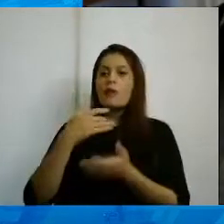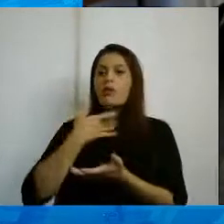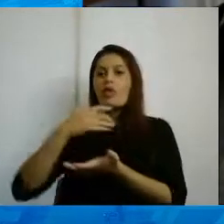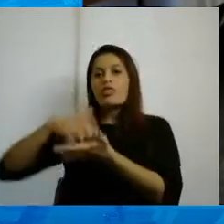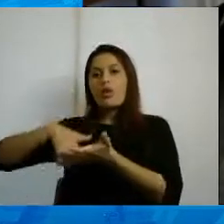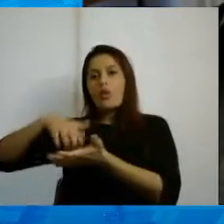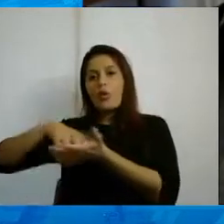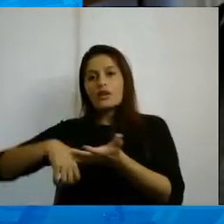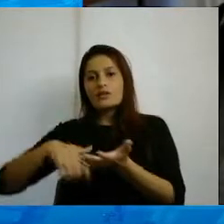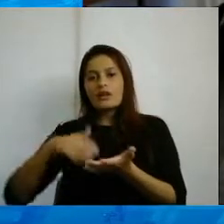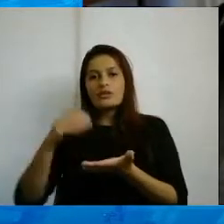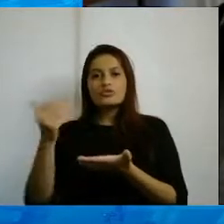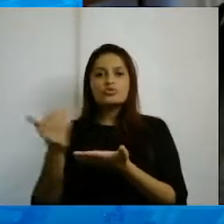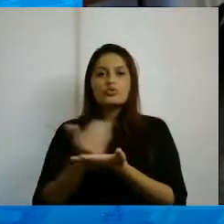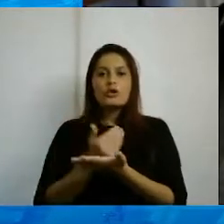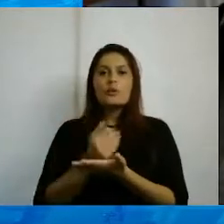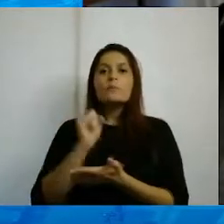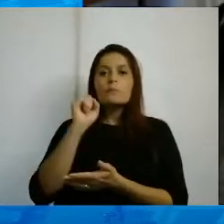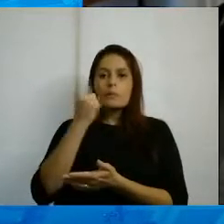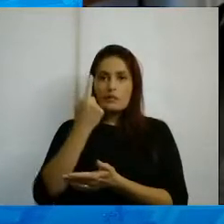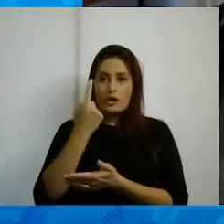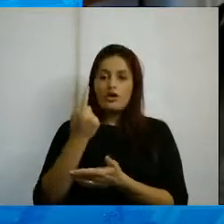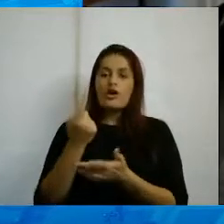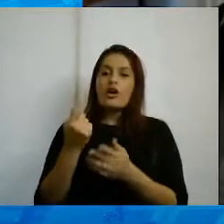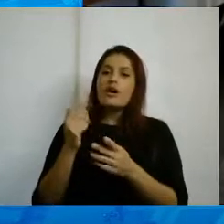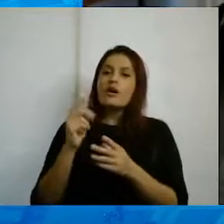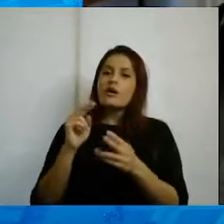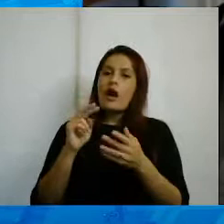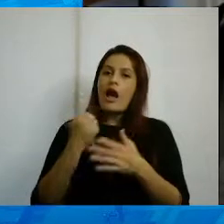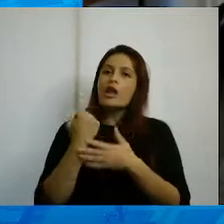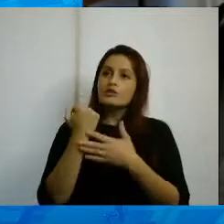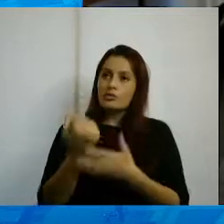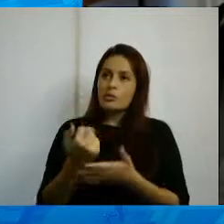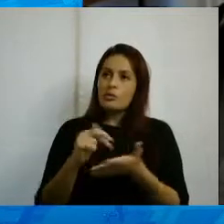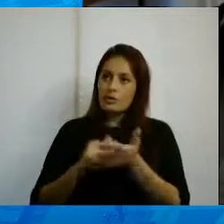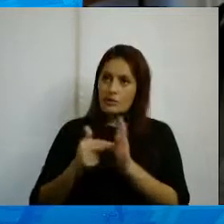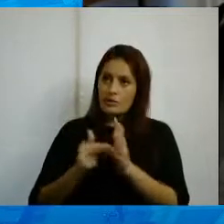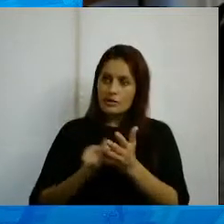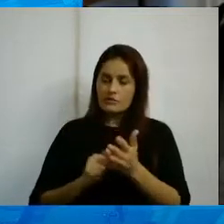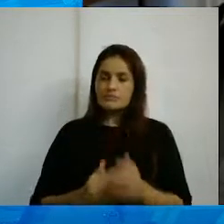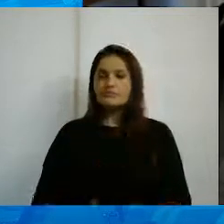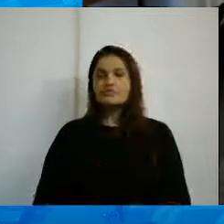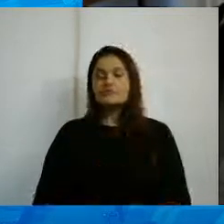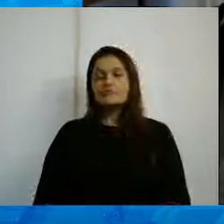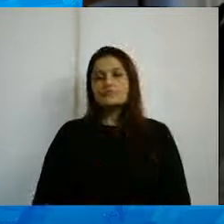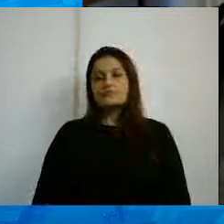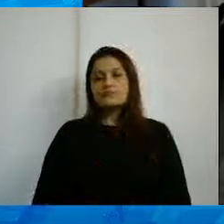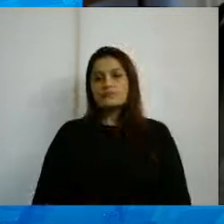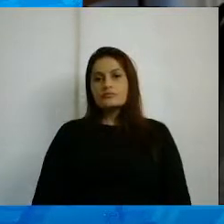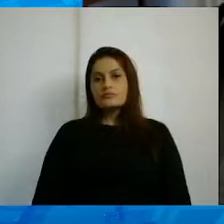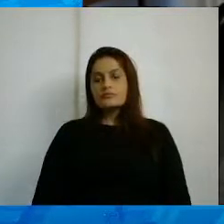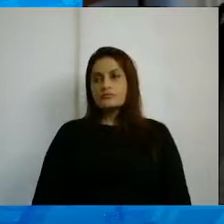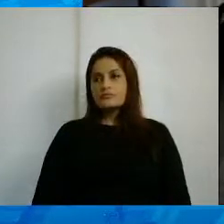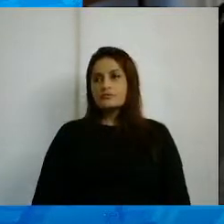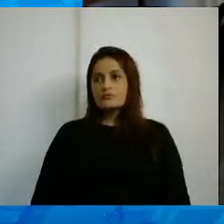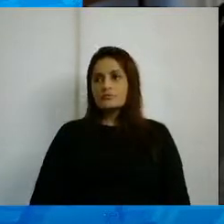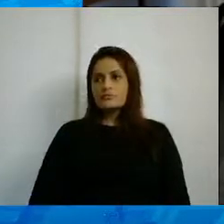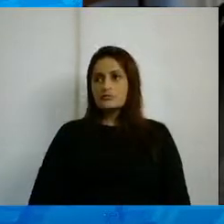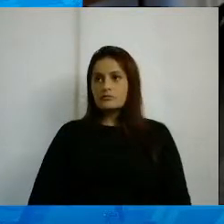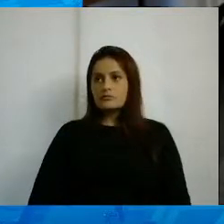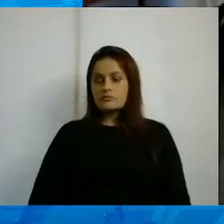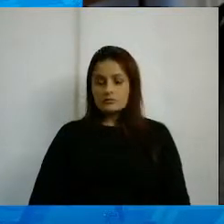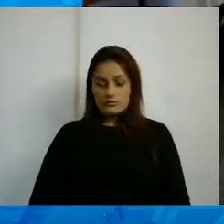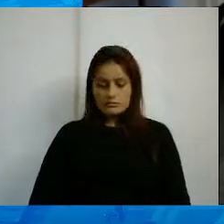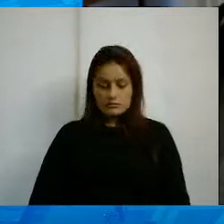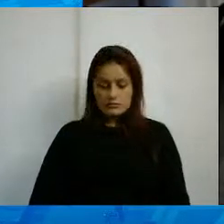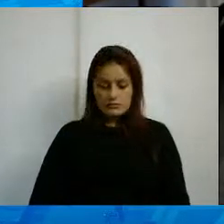del sueldo sin mediar un camino en que vamos hacia allá, hacia lograr ese óptimo que usted me señala. Bueno, eso también